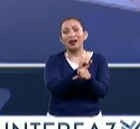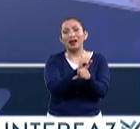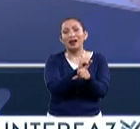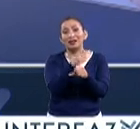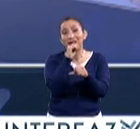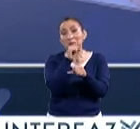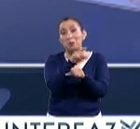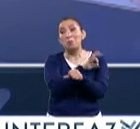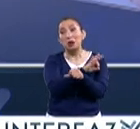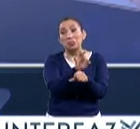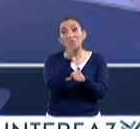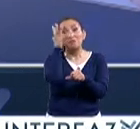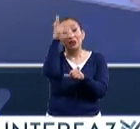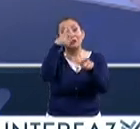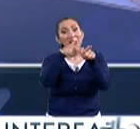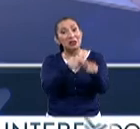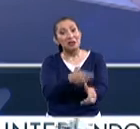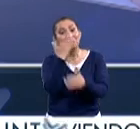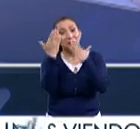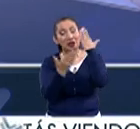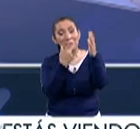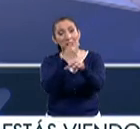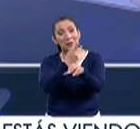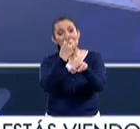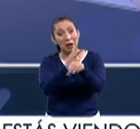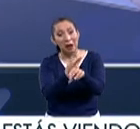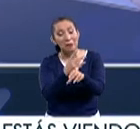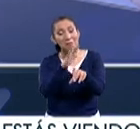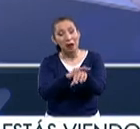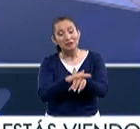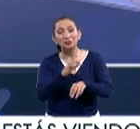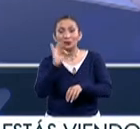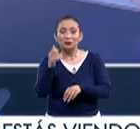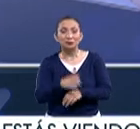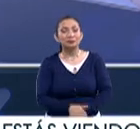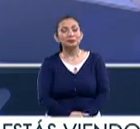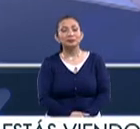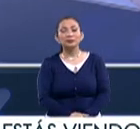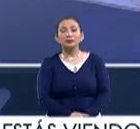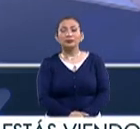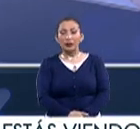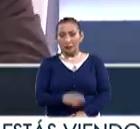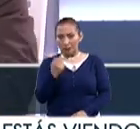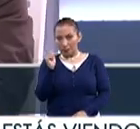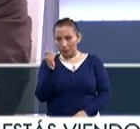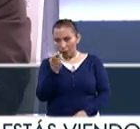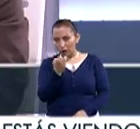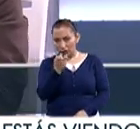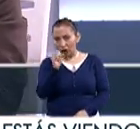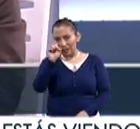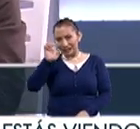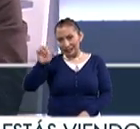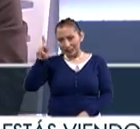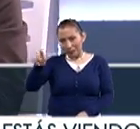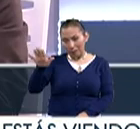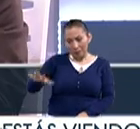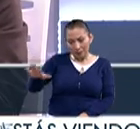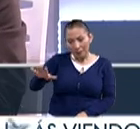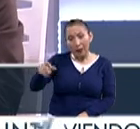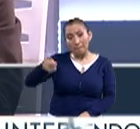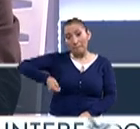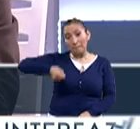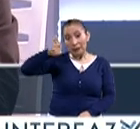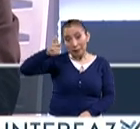además tengan posibilidades de continuar estudiando, continúen con otra formación. Y en este sentido, pues la Secretaría de Educación Pública